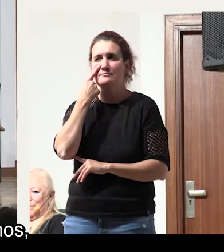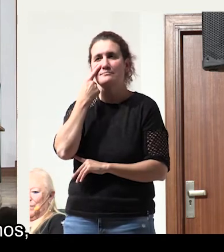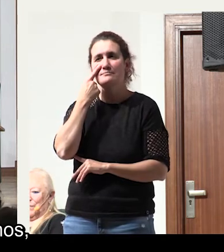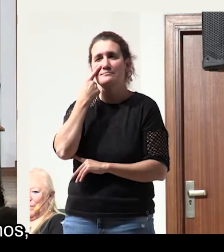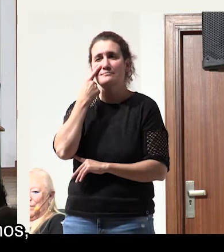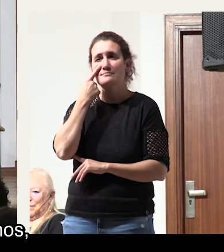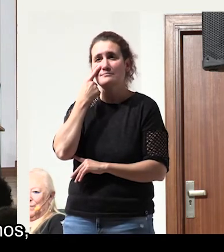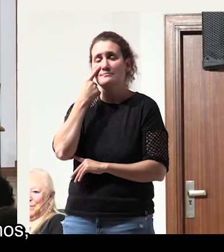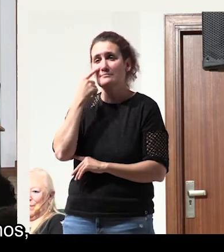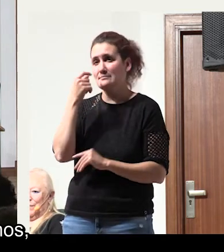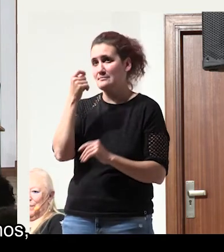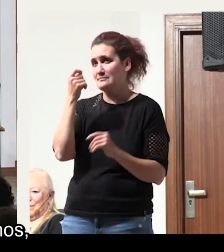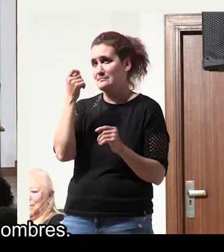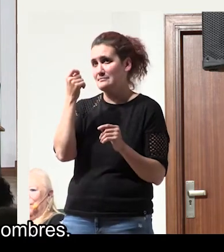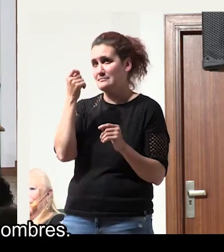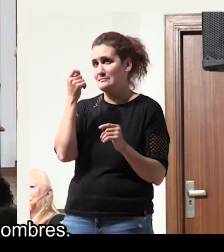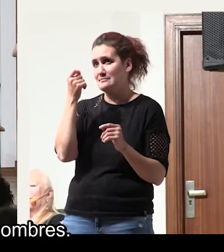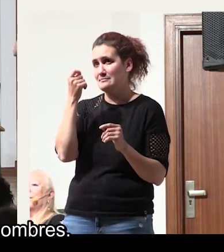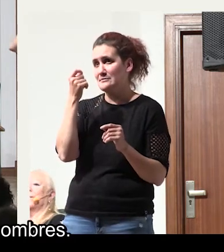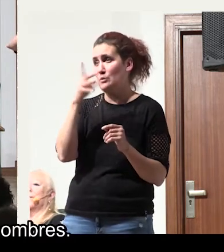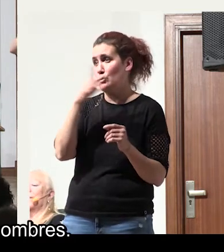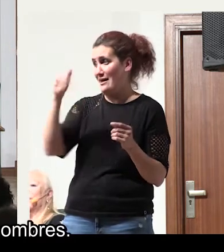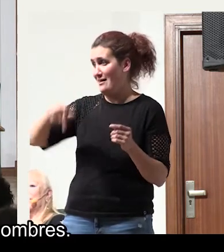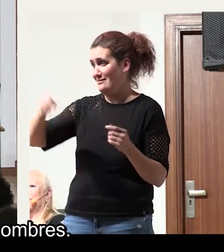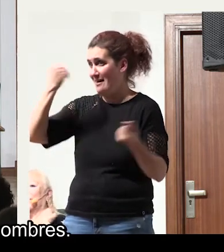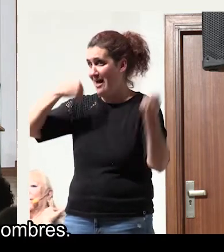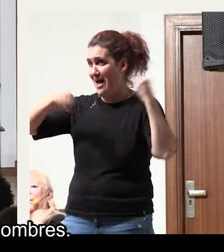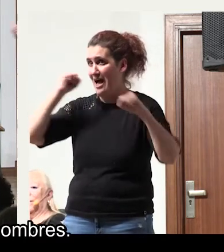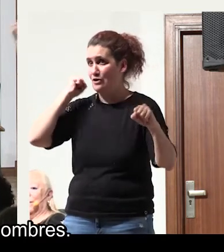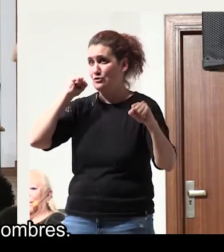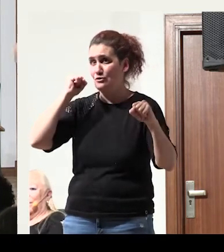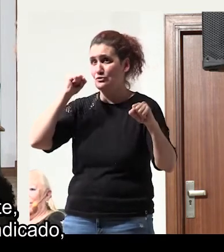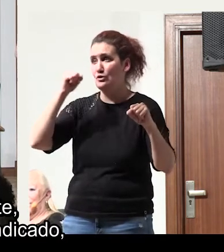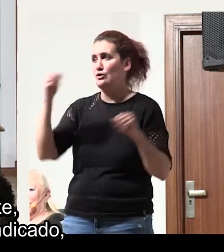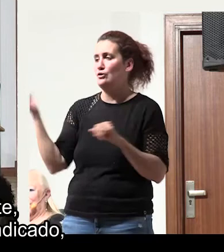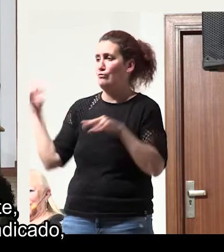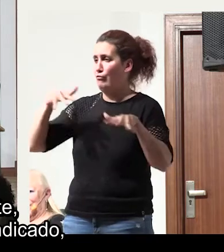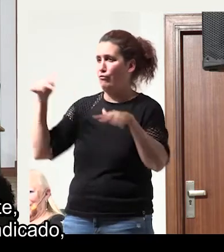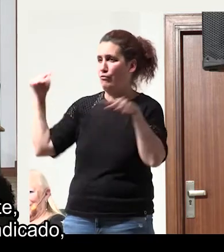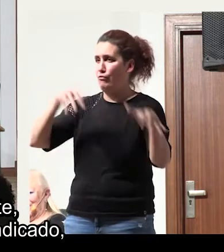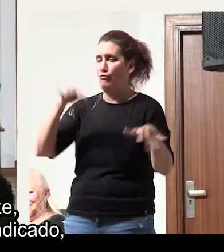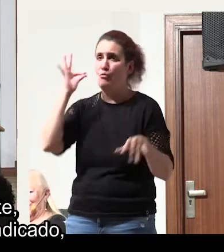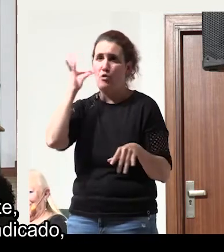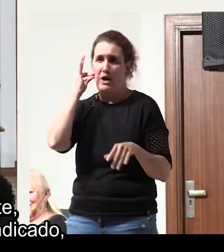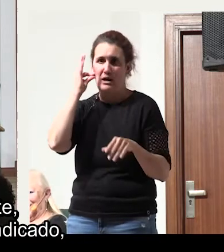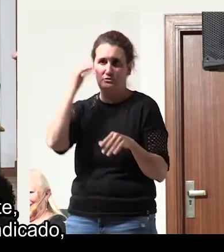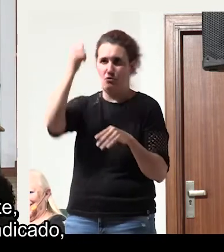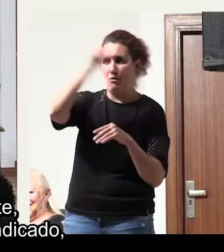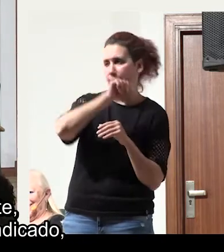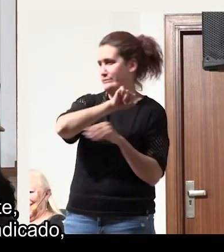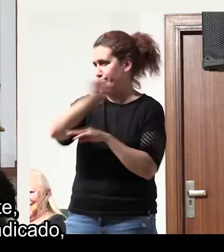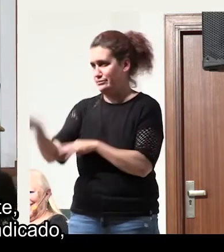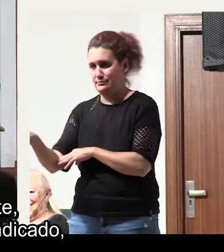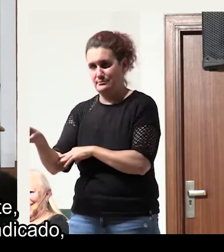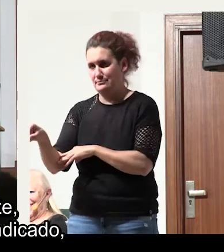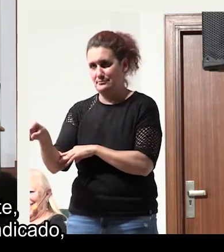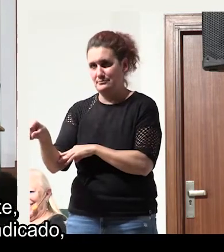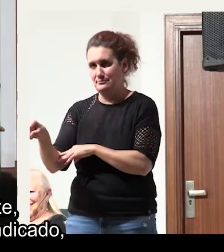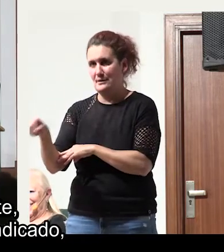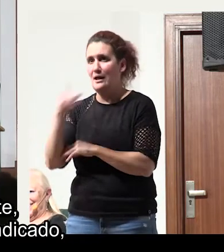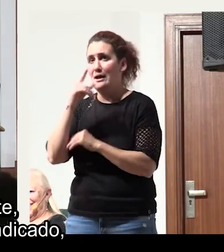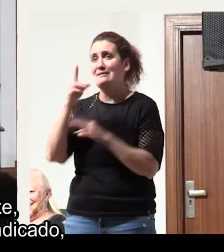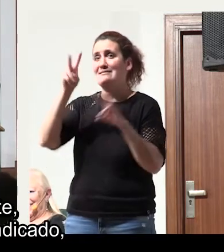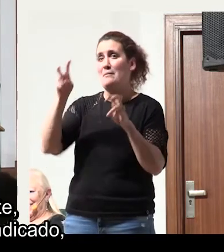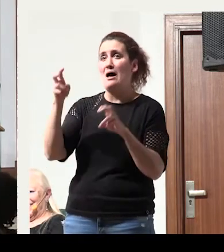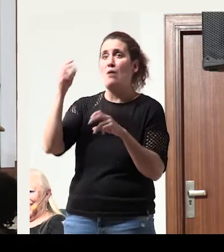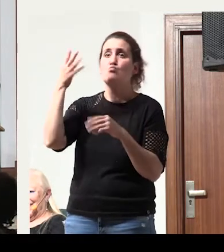digamos, estos actos acuden mucho más mujeres que hombres. O sea, en el tema de la muerte parece ser que, como tú